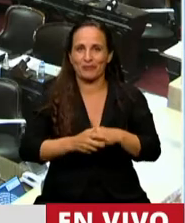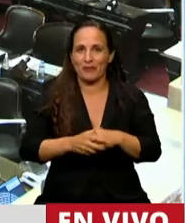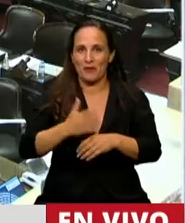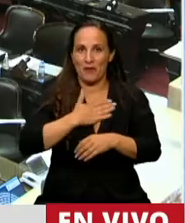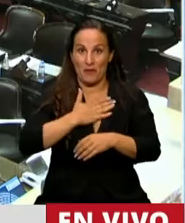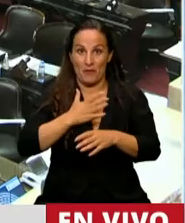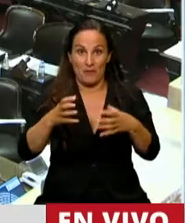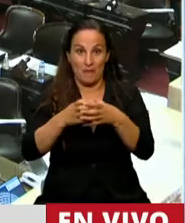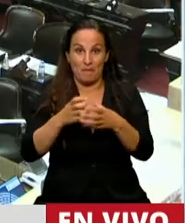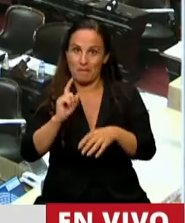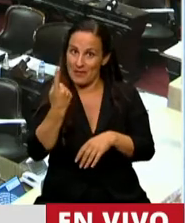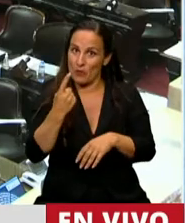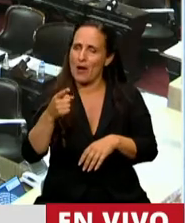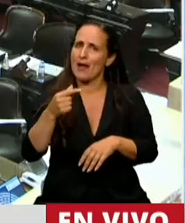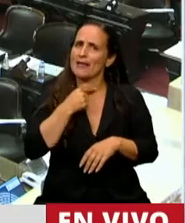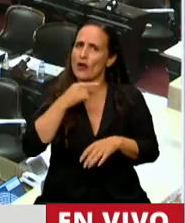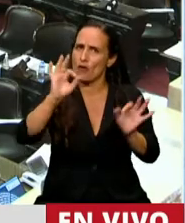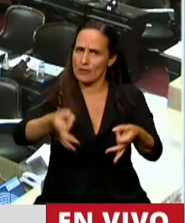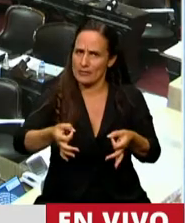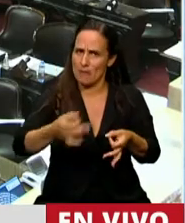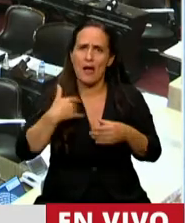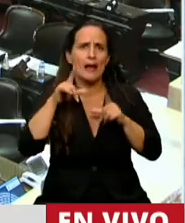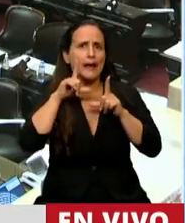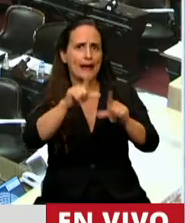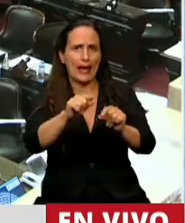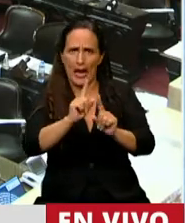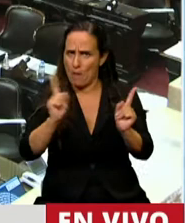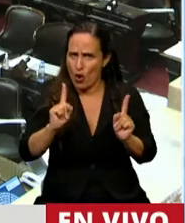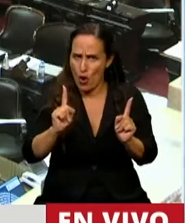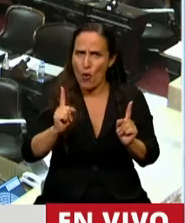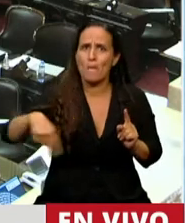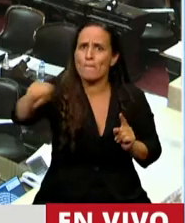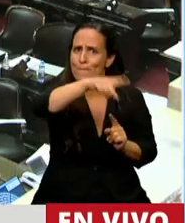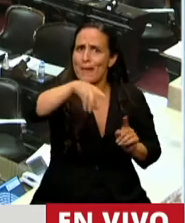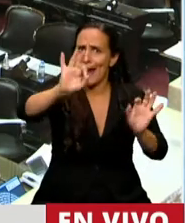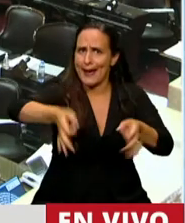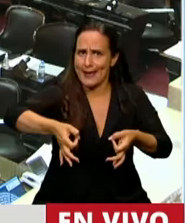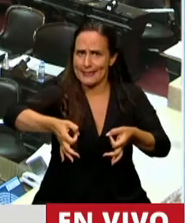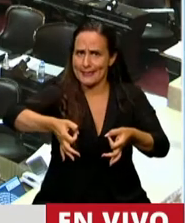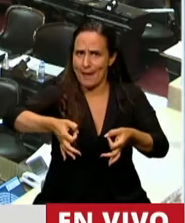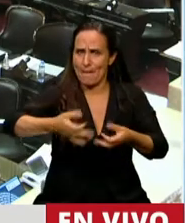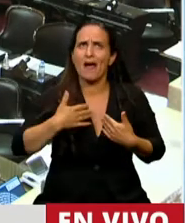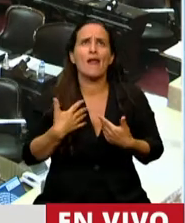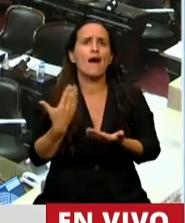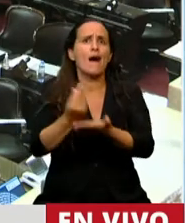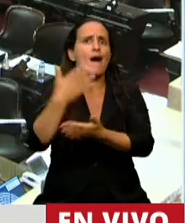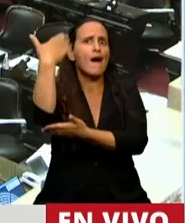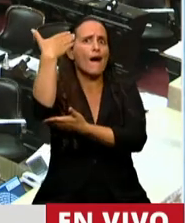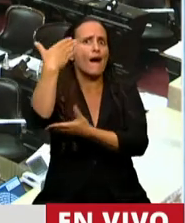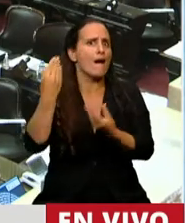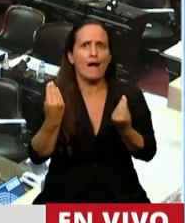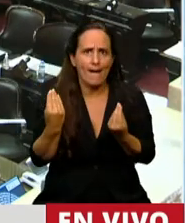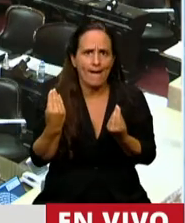individual. Quiero que esto sea tenido en cuenta, no es un reclamo, es simplemente para que sepan claramente el nombre de quien